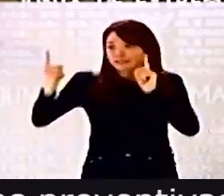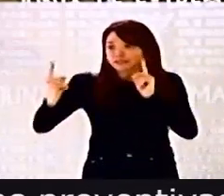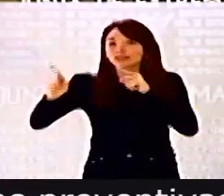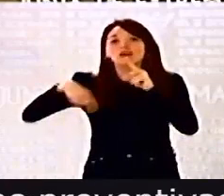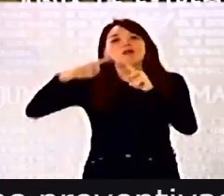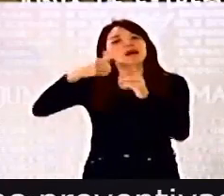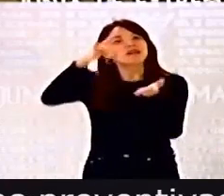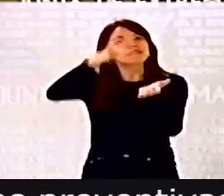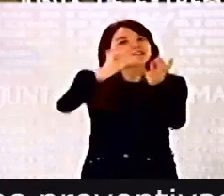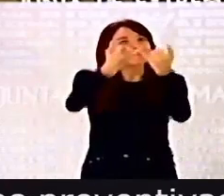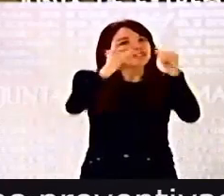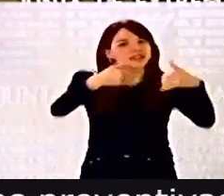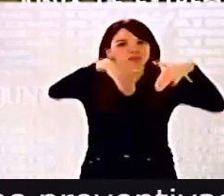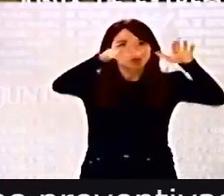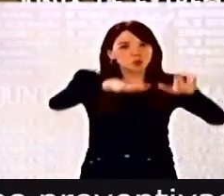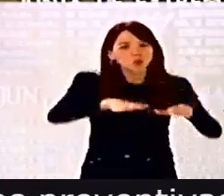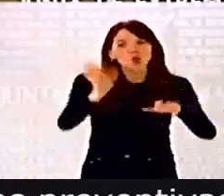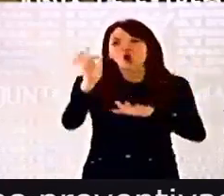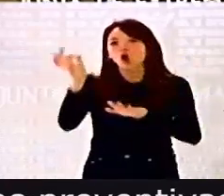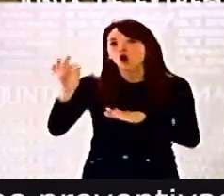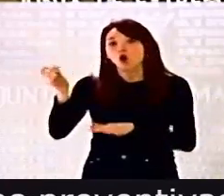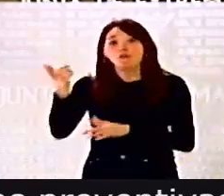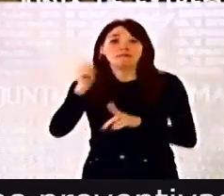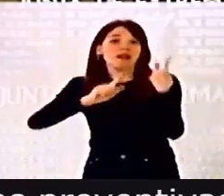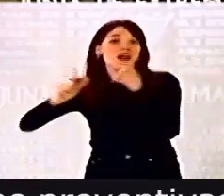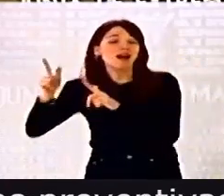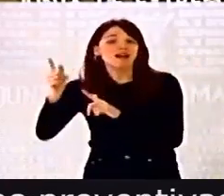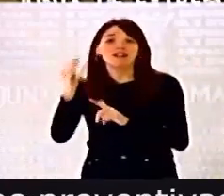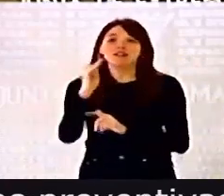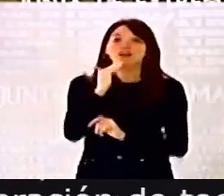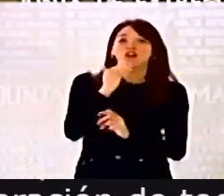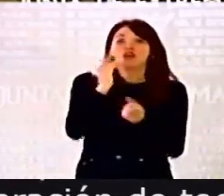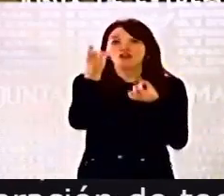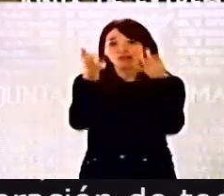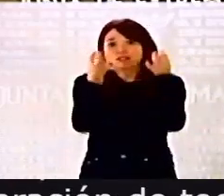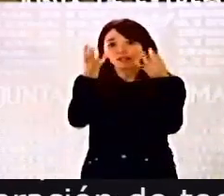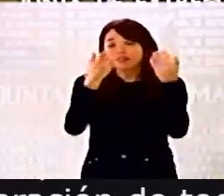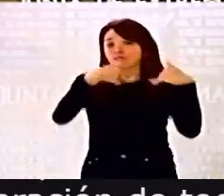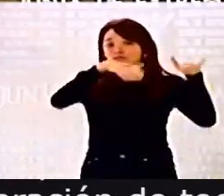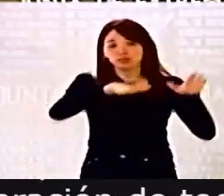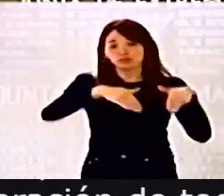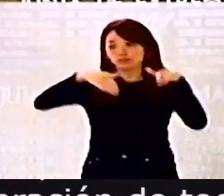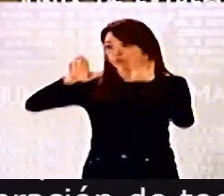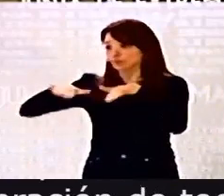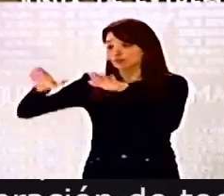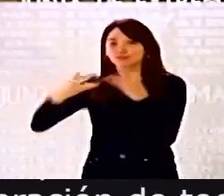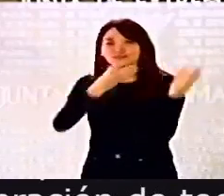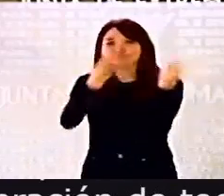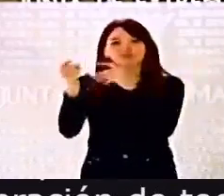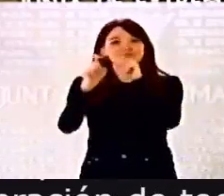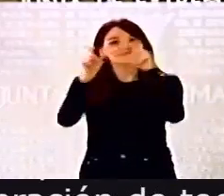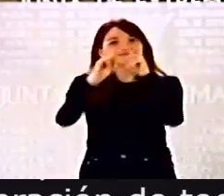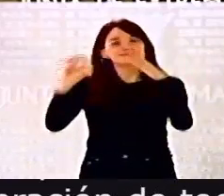todo tipo de eventos, viajes y actividades de ocio han obligado a muchos negocios y establecimientos a